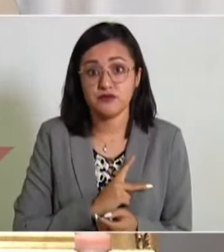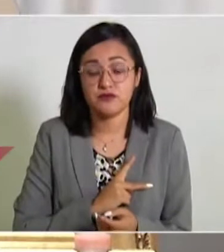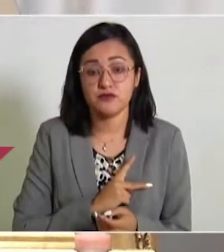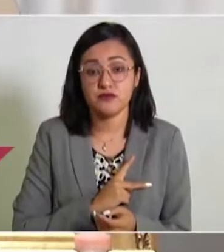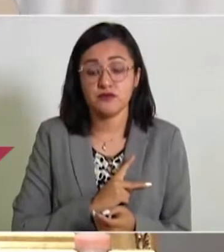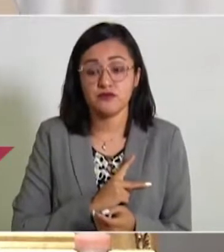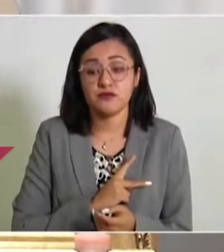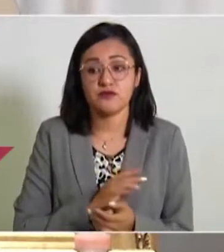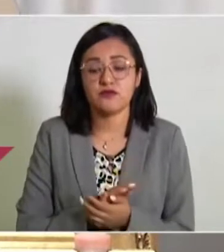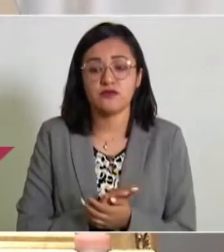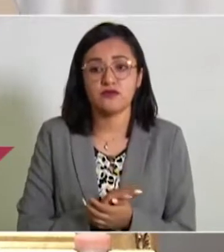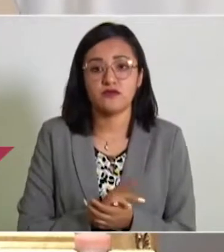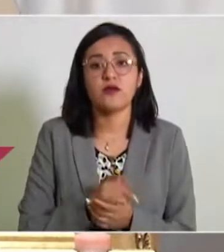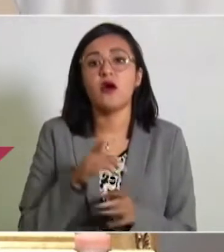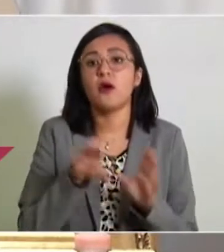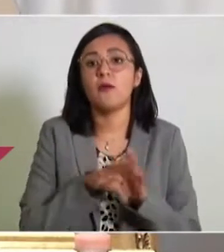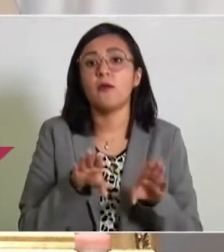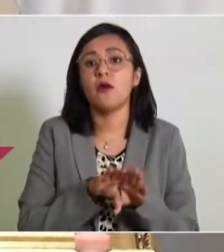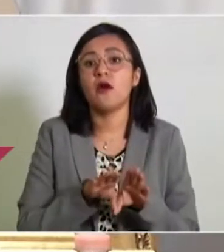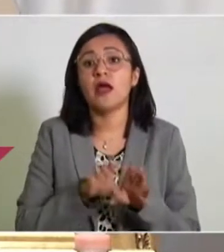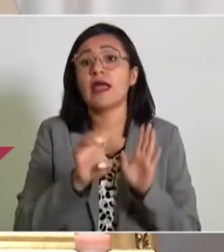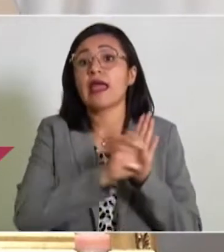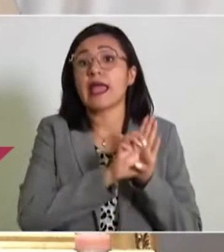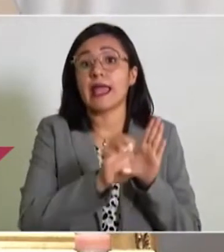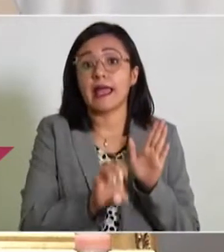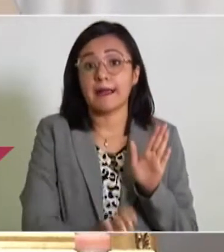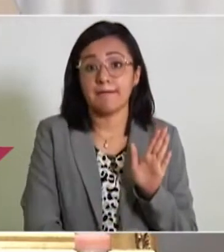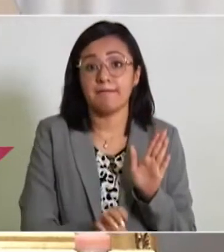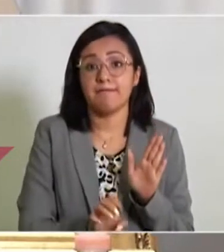caso ejemplo emblemático